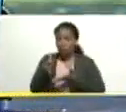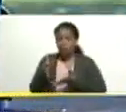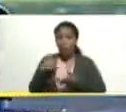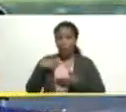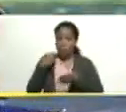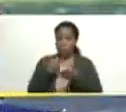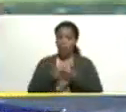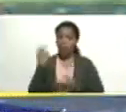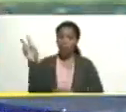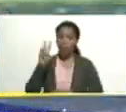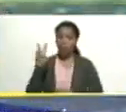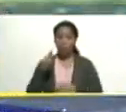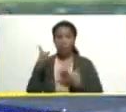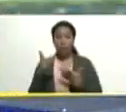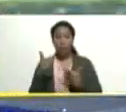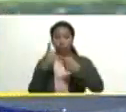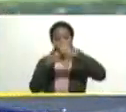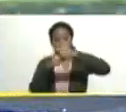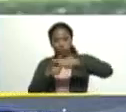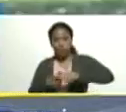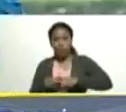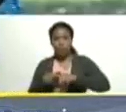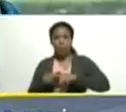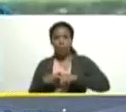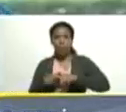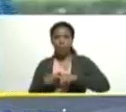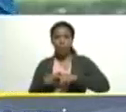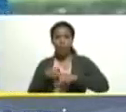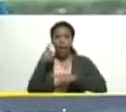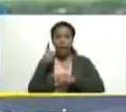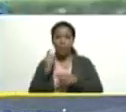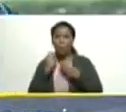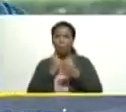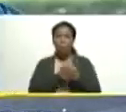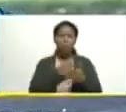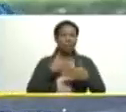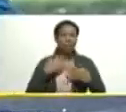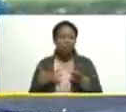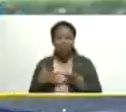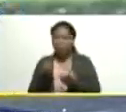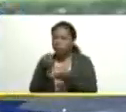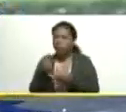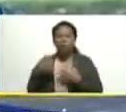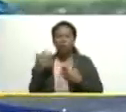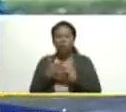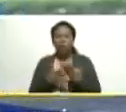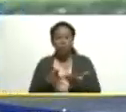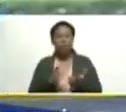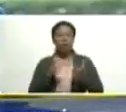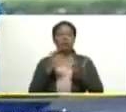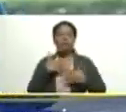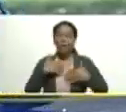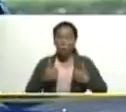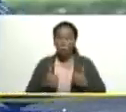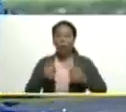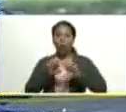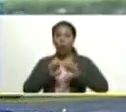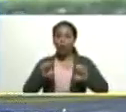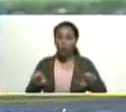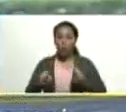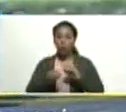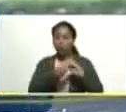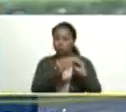país a través del impuesto una plata que va para la educación pública, la salud pública, las carreteras, la construcción de